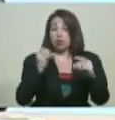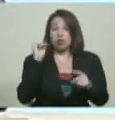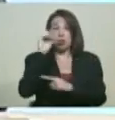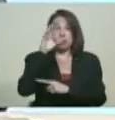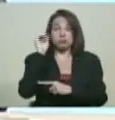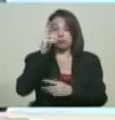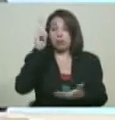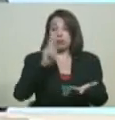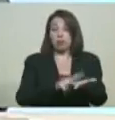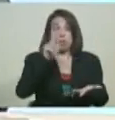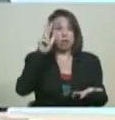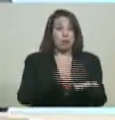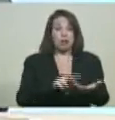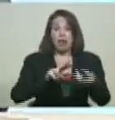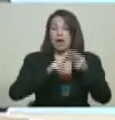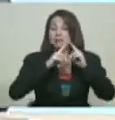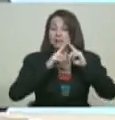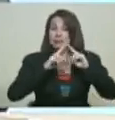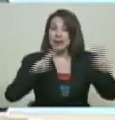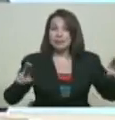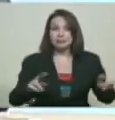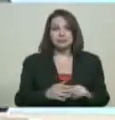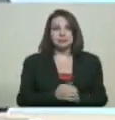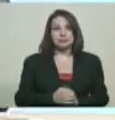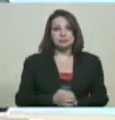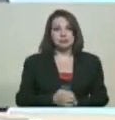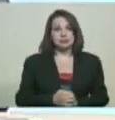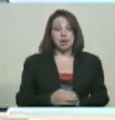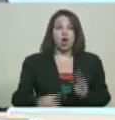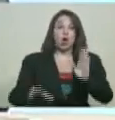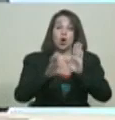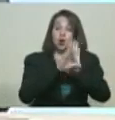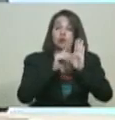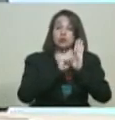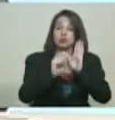la forma de lucha pacífica constitucional